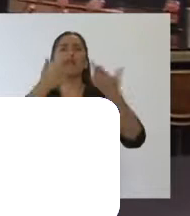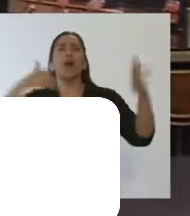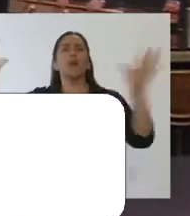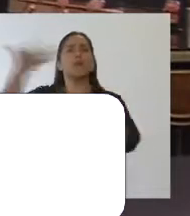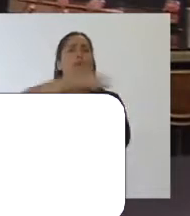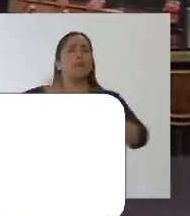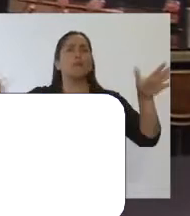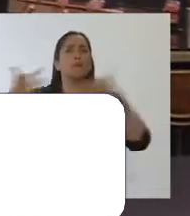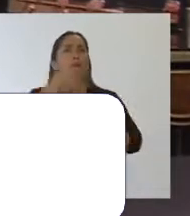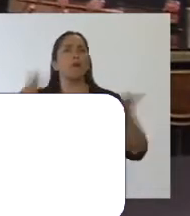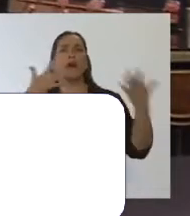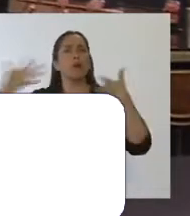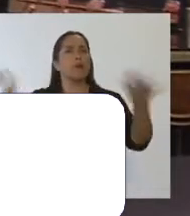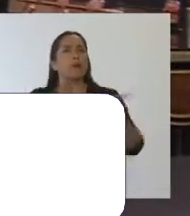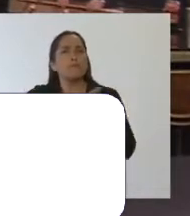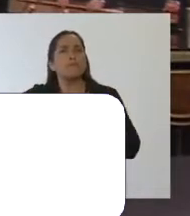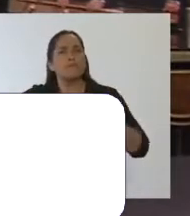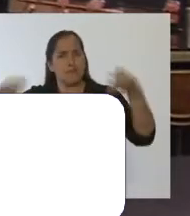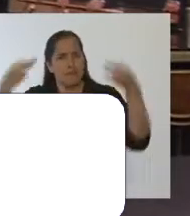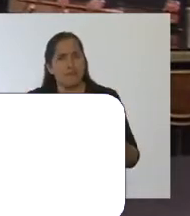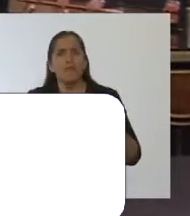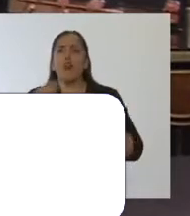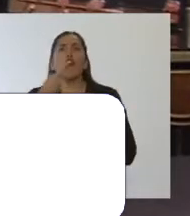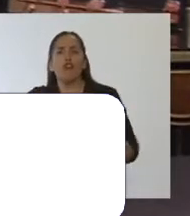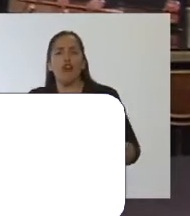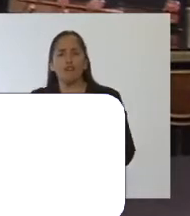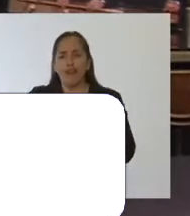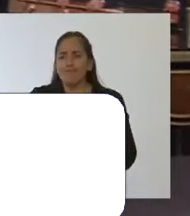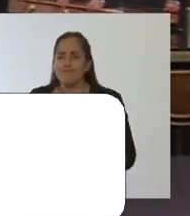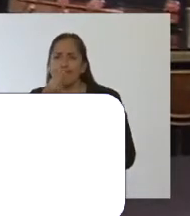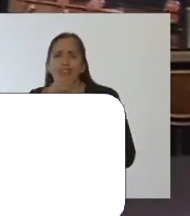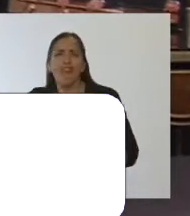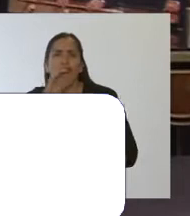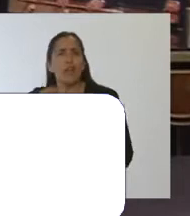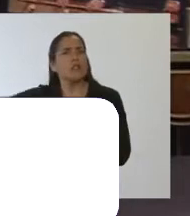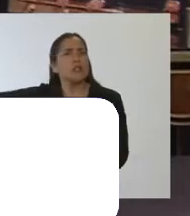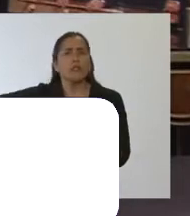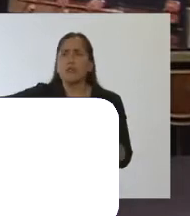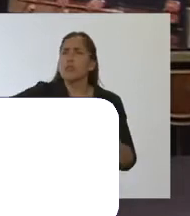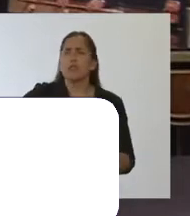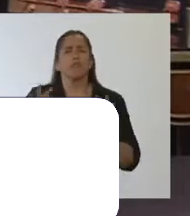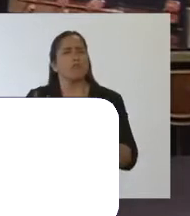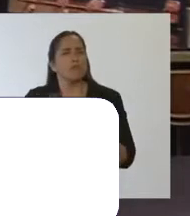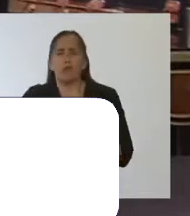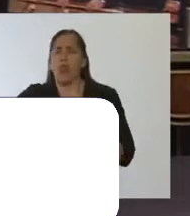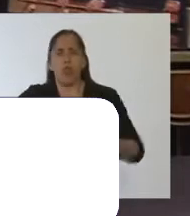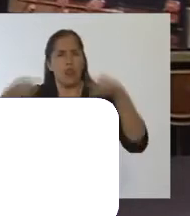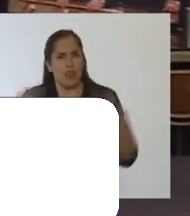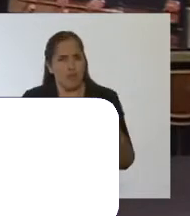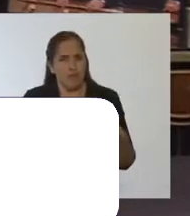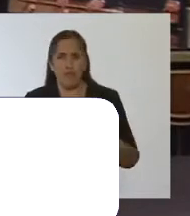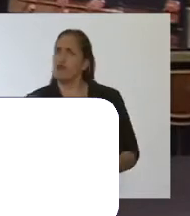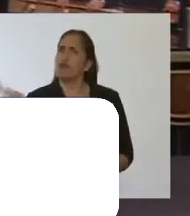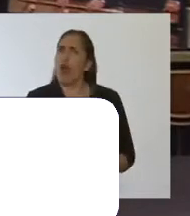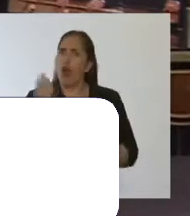superficie y los objetos que se usan con frecuencia. Tenemos que hacerlo entre todos y todas. Tenemos que demostrarnos una